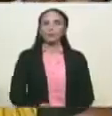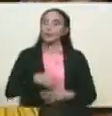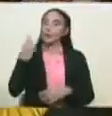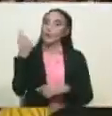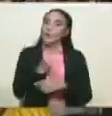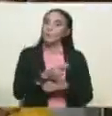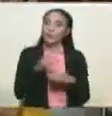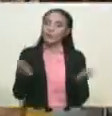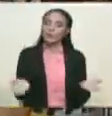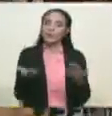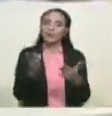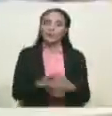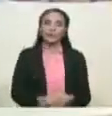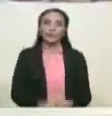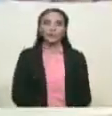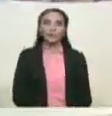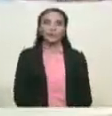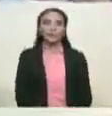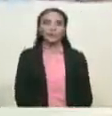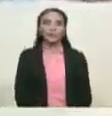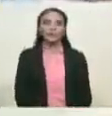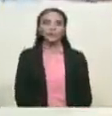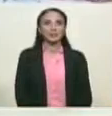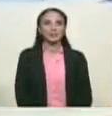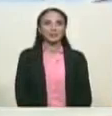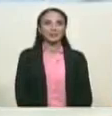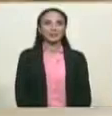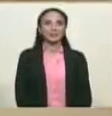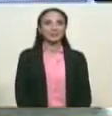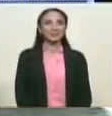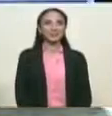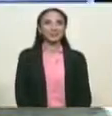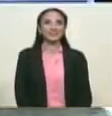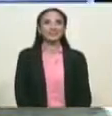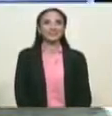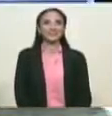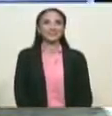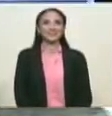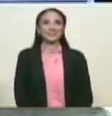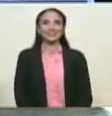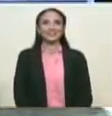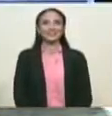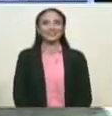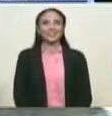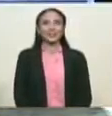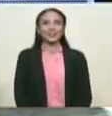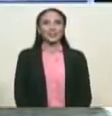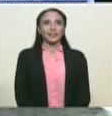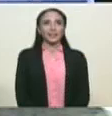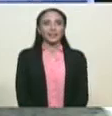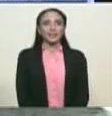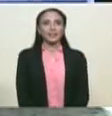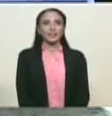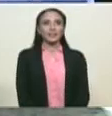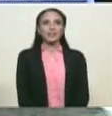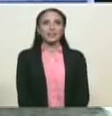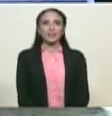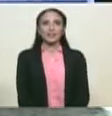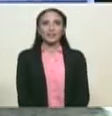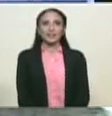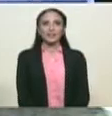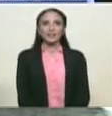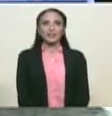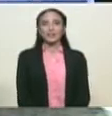Cúmplase, compañero. Le entrego directo el proyecto, los proyectos económicos,